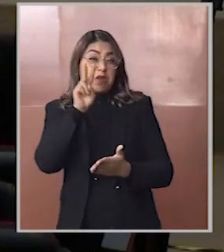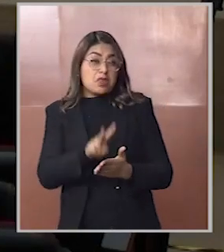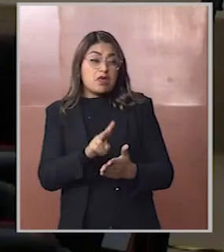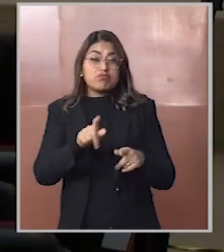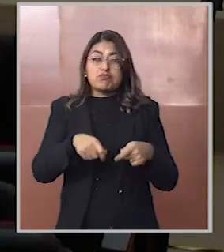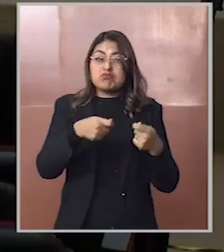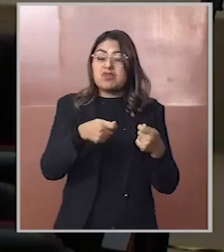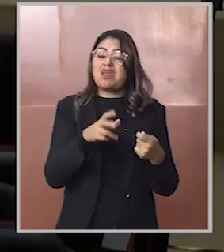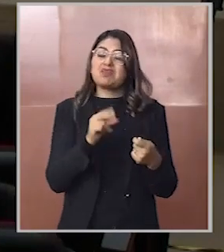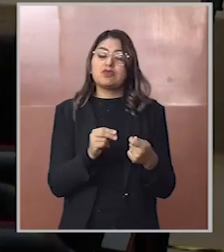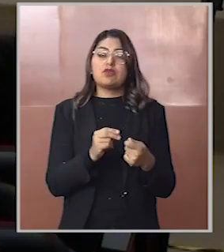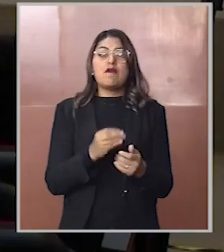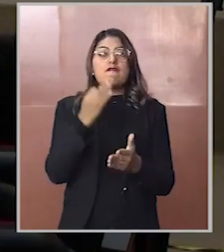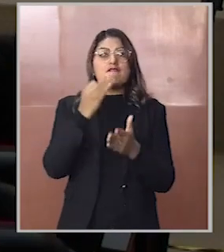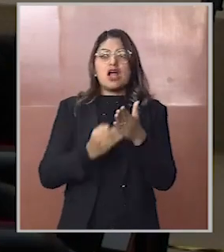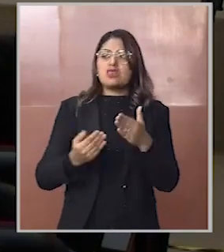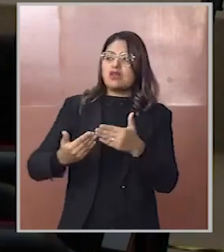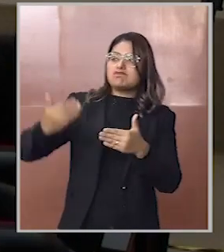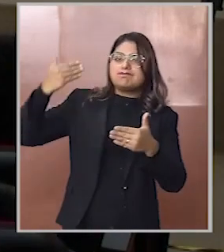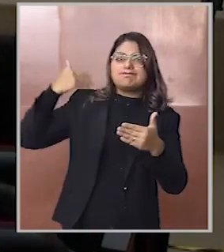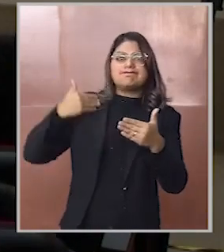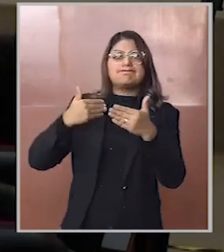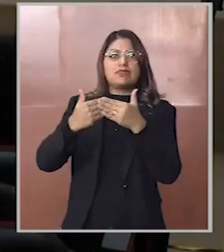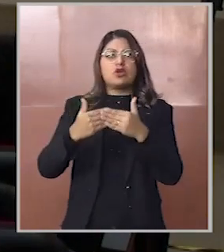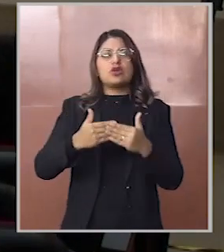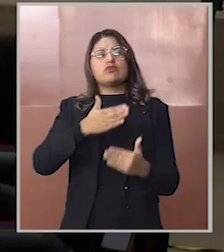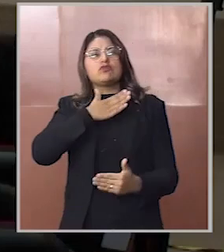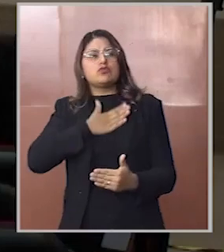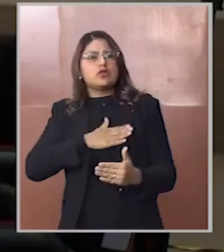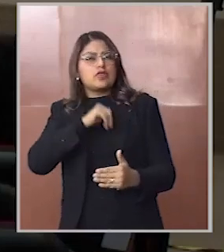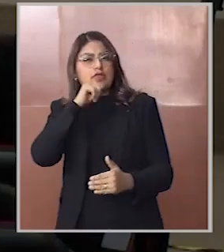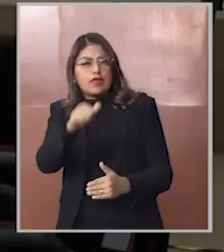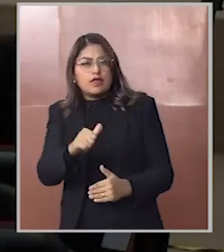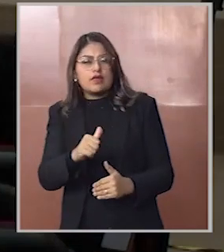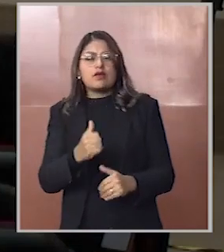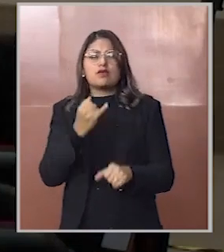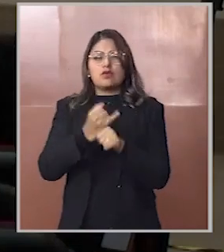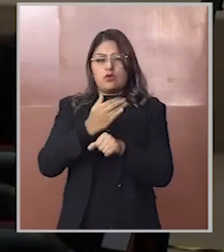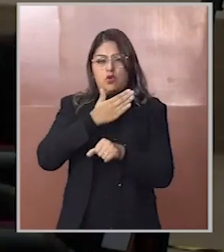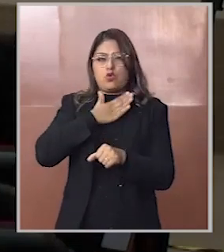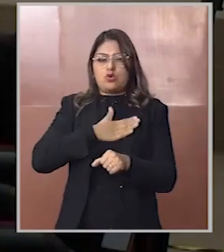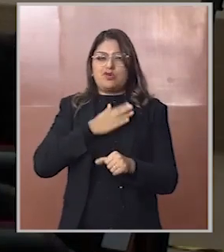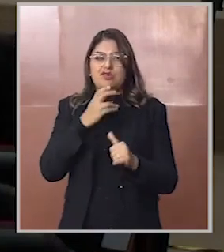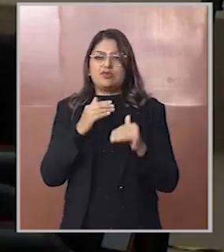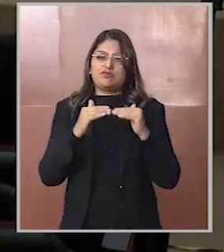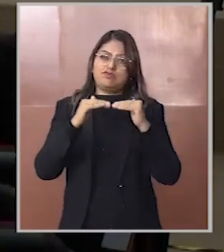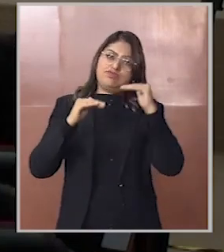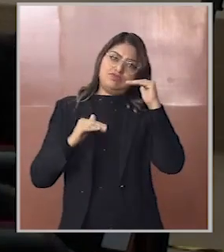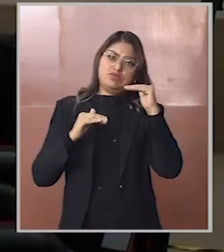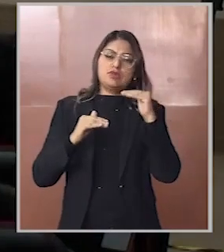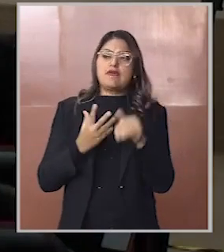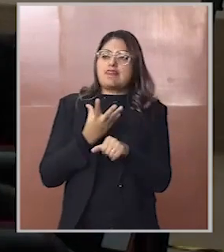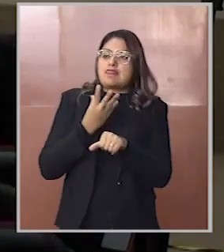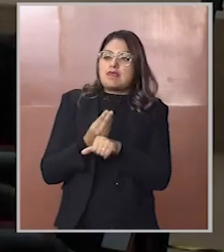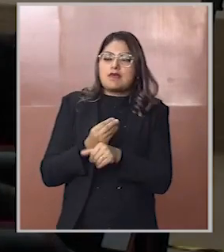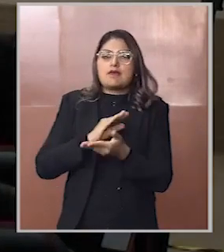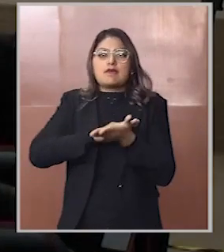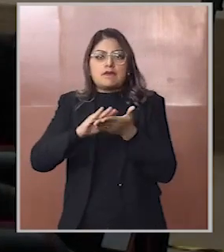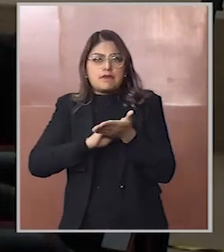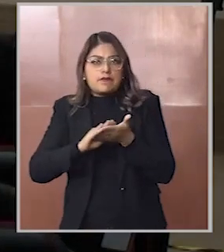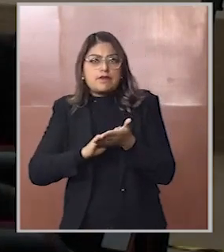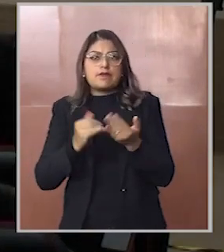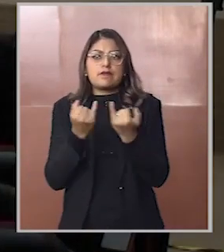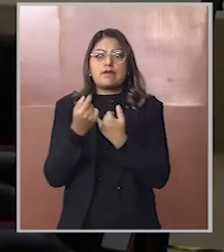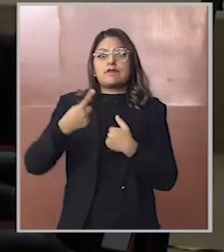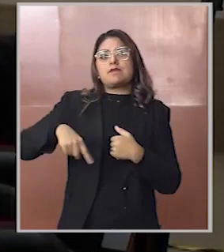una concesión y falta mucho para resarcir las injusticias y discriminación histórica por lo que las autoridades personas juzgadoras